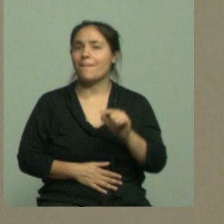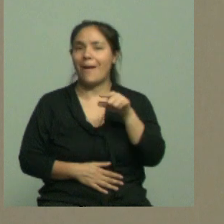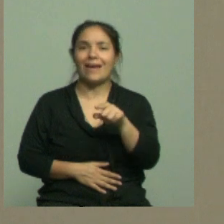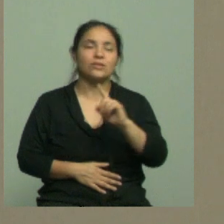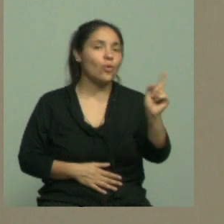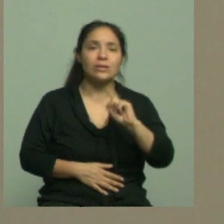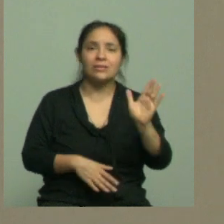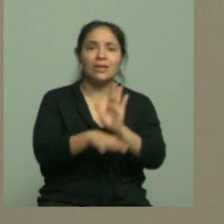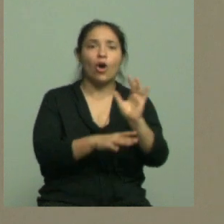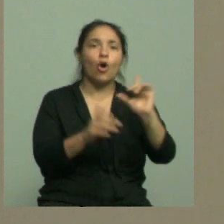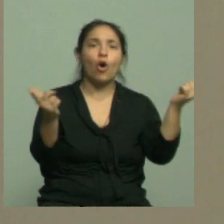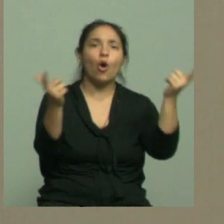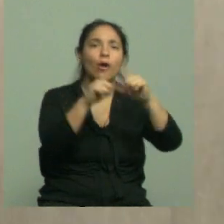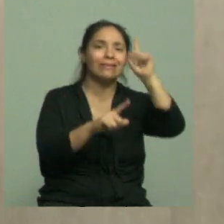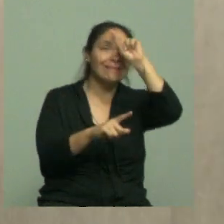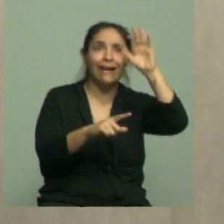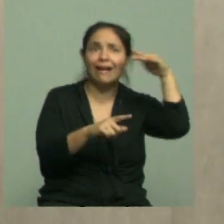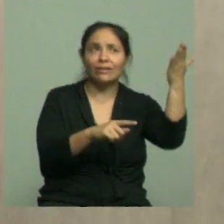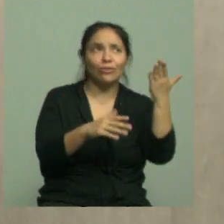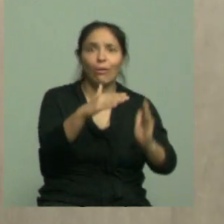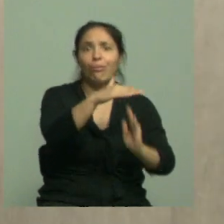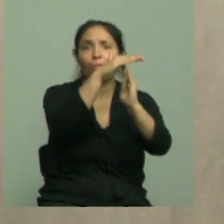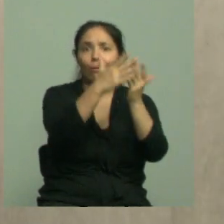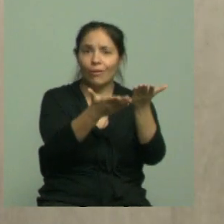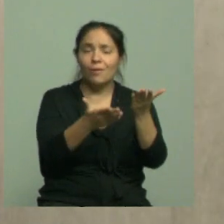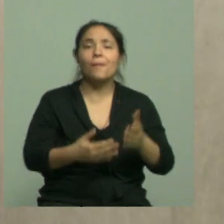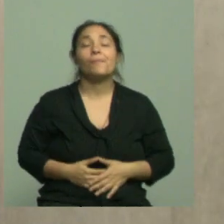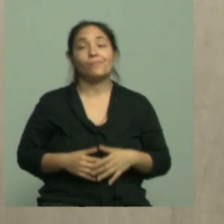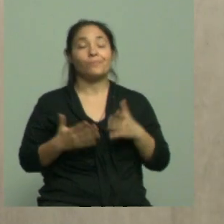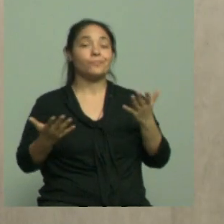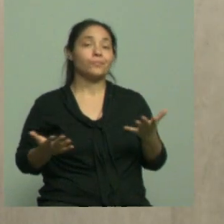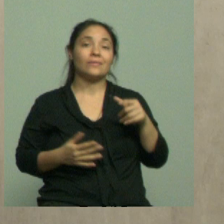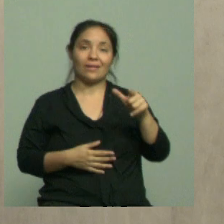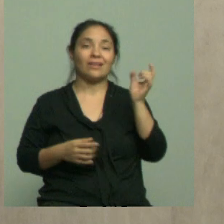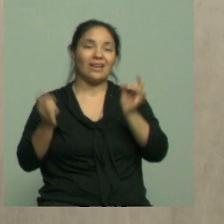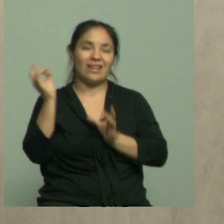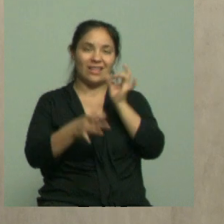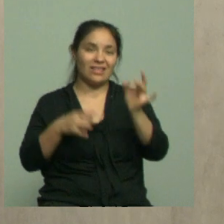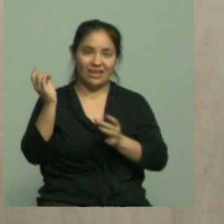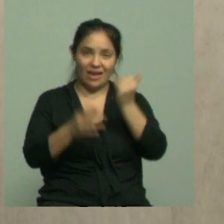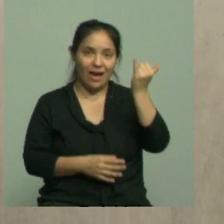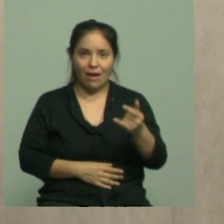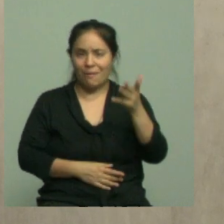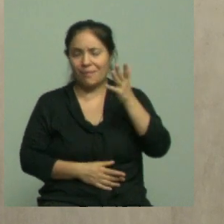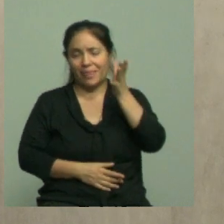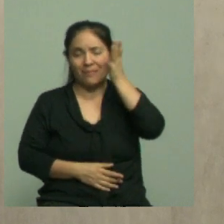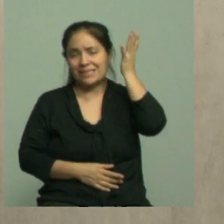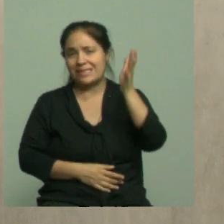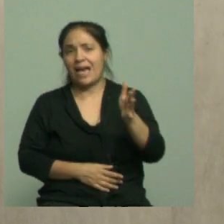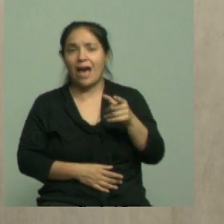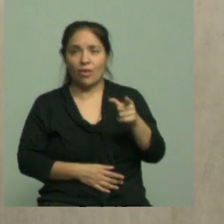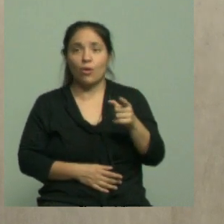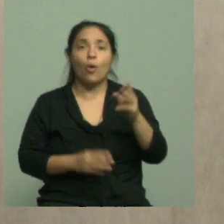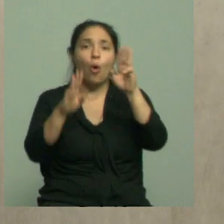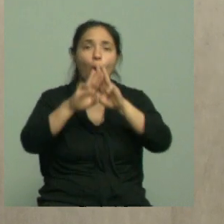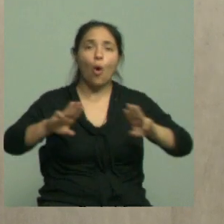Corte Internacional, ¿no? Bueno, vos fíjate que eso va justamente en consonancia con las críticas violentísimas que ha recibido la